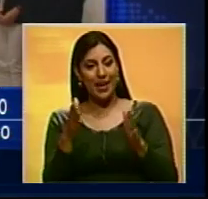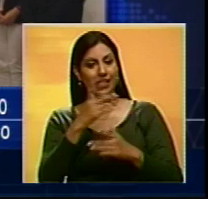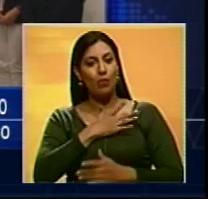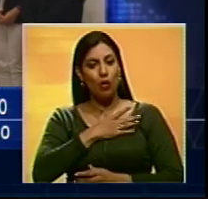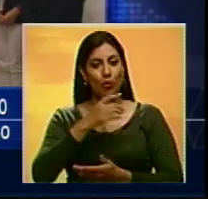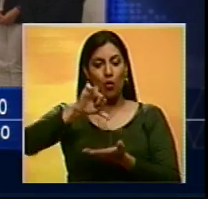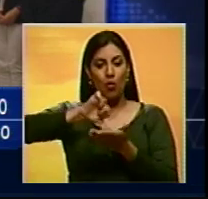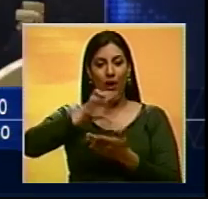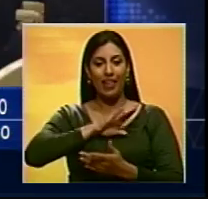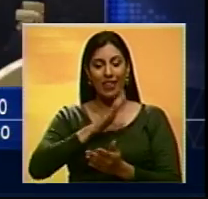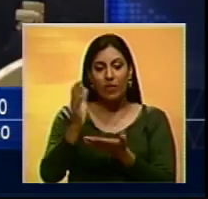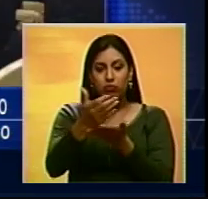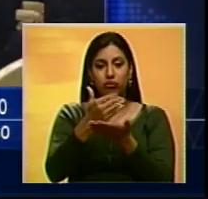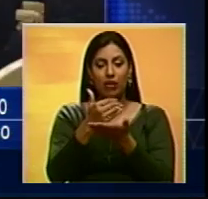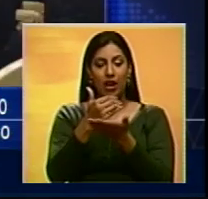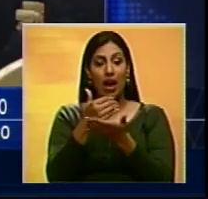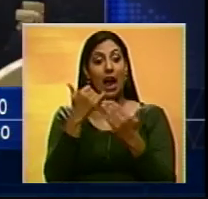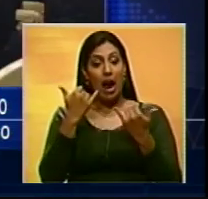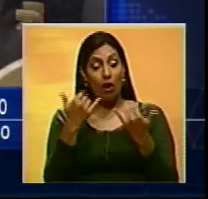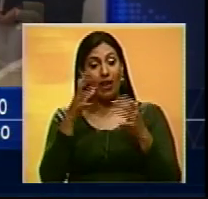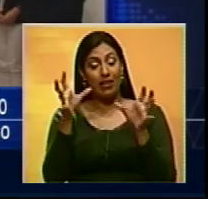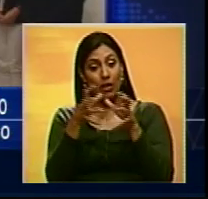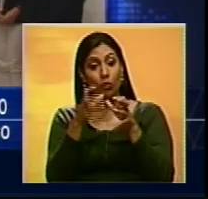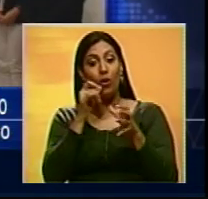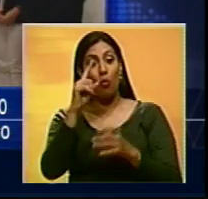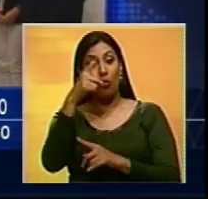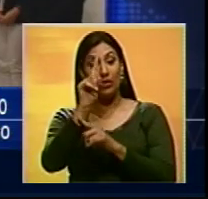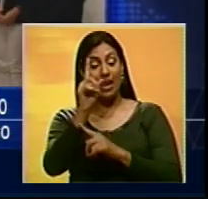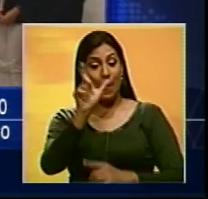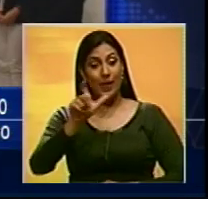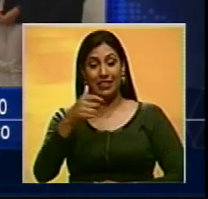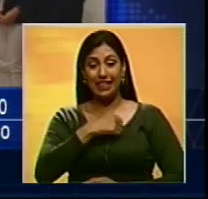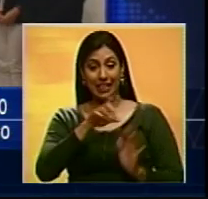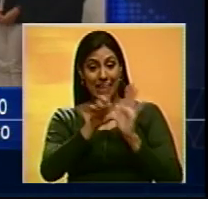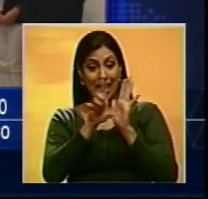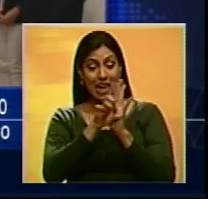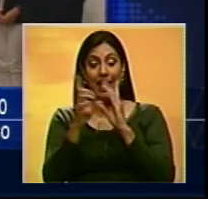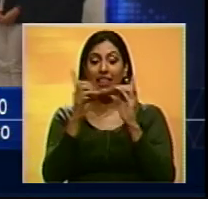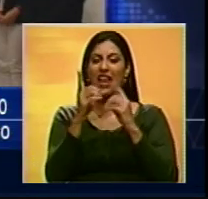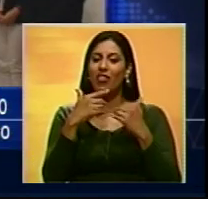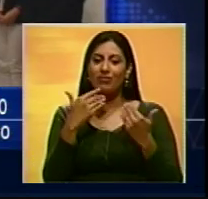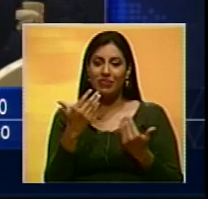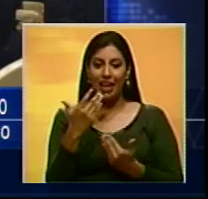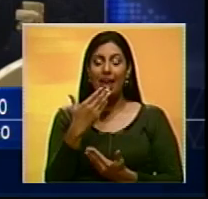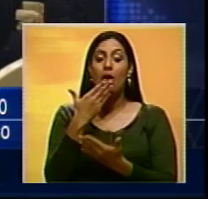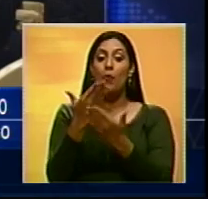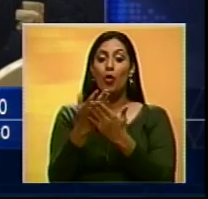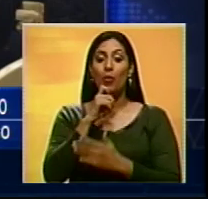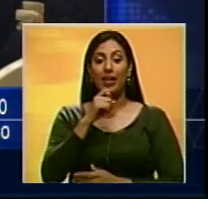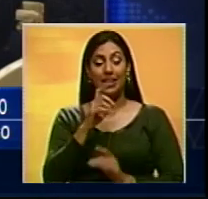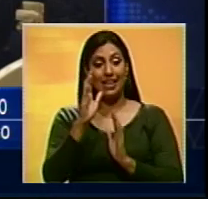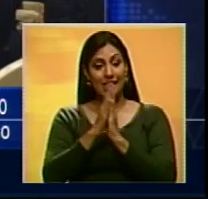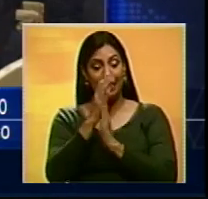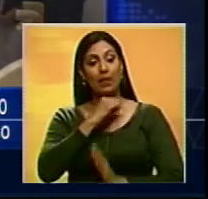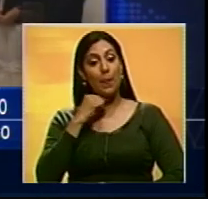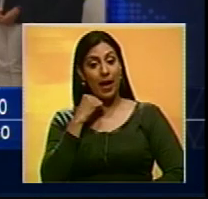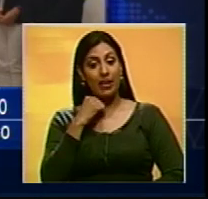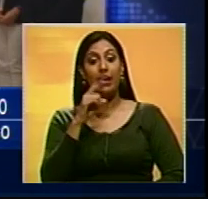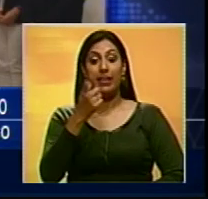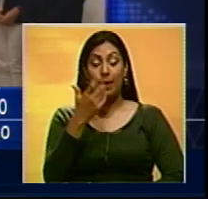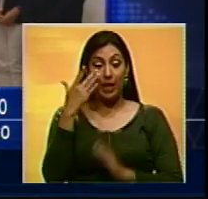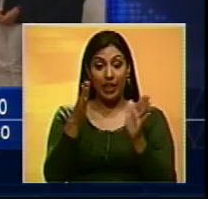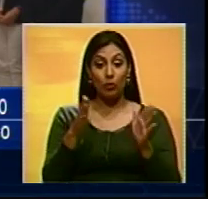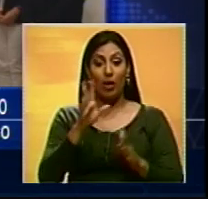los sitios donde se han reunido. Aseguran que la única persona que le da legitimidad al diálogo es la presencia de la Santa Sede y que